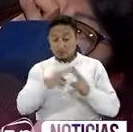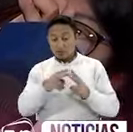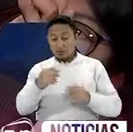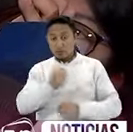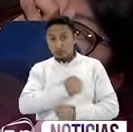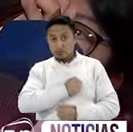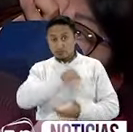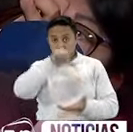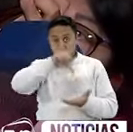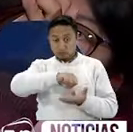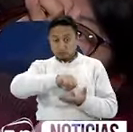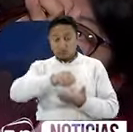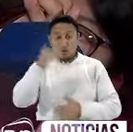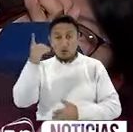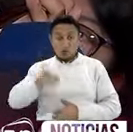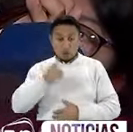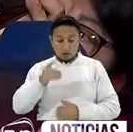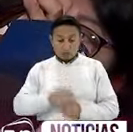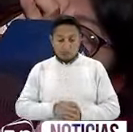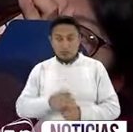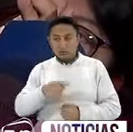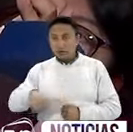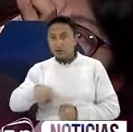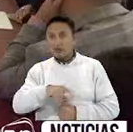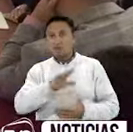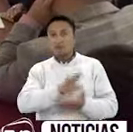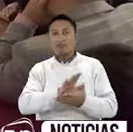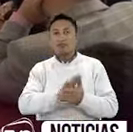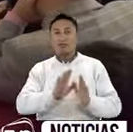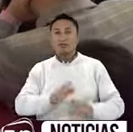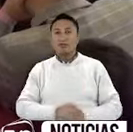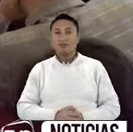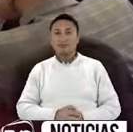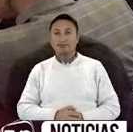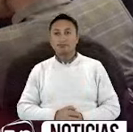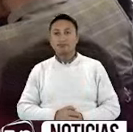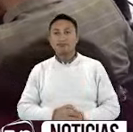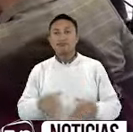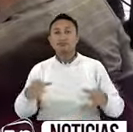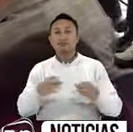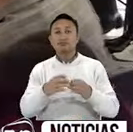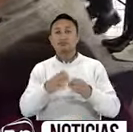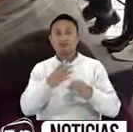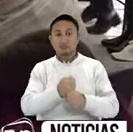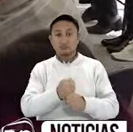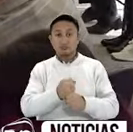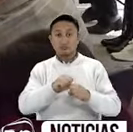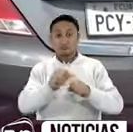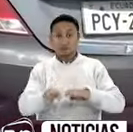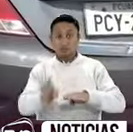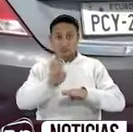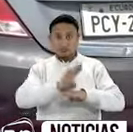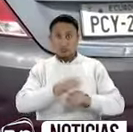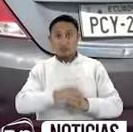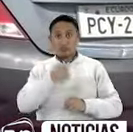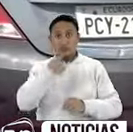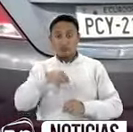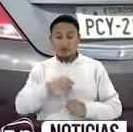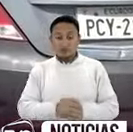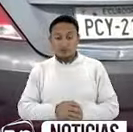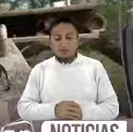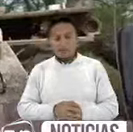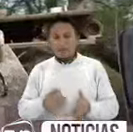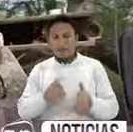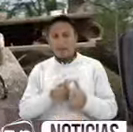ciudades, incluso en Durán, se respira tranquilidad. Los miembros de la Comisión de Seguridad de la Asamblea aseguran que los